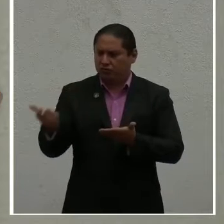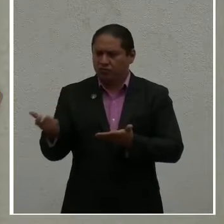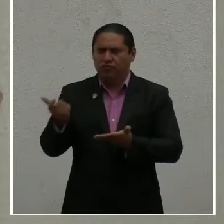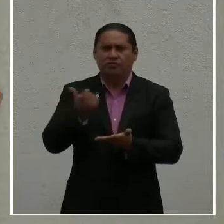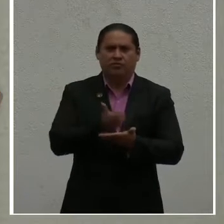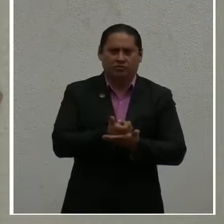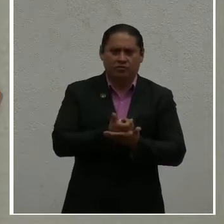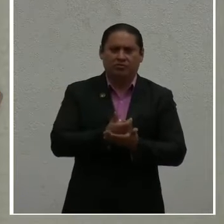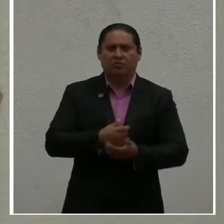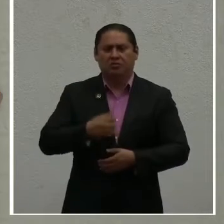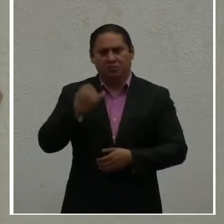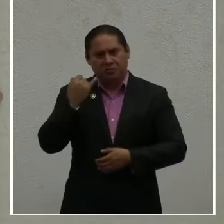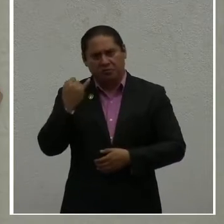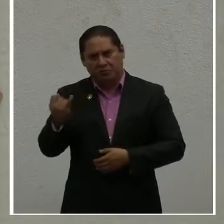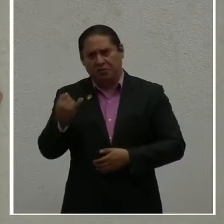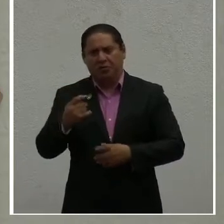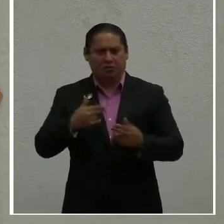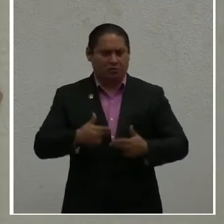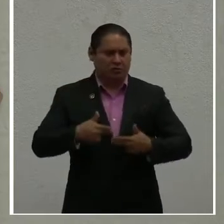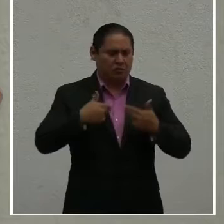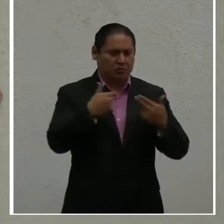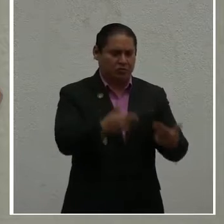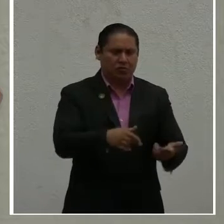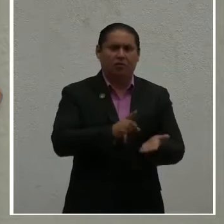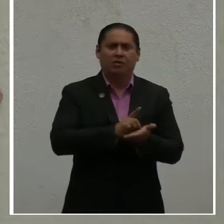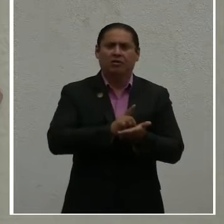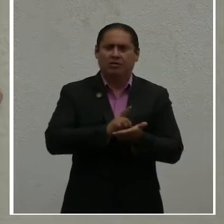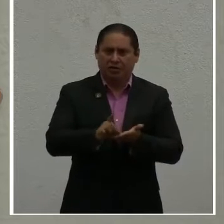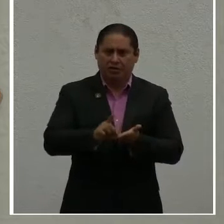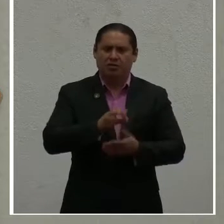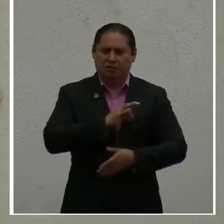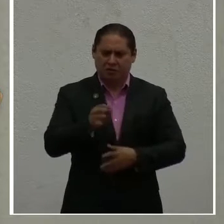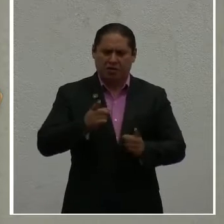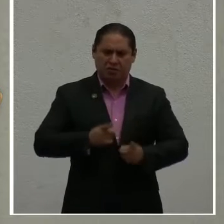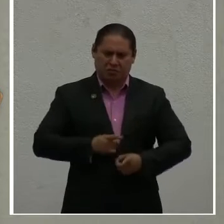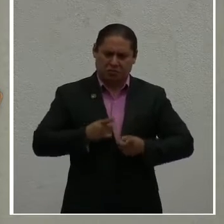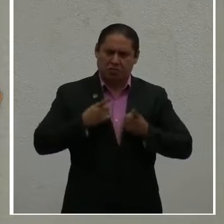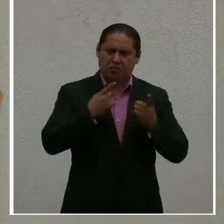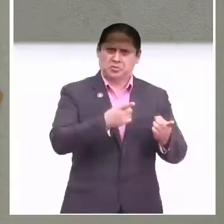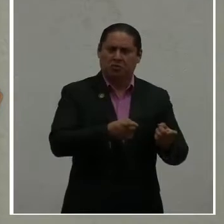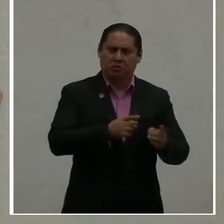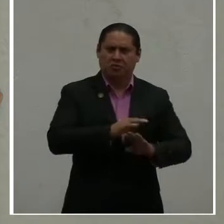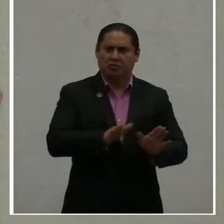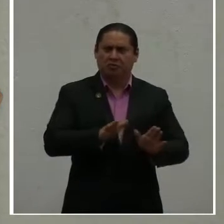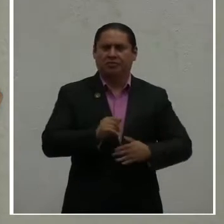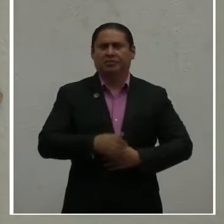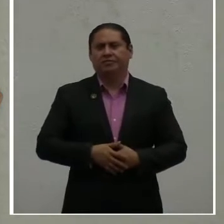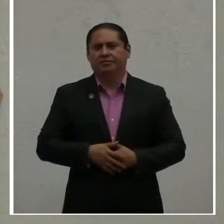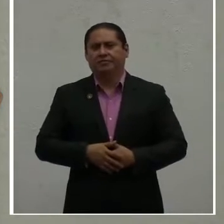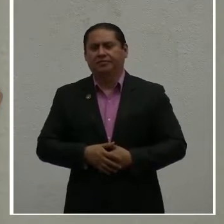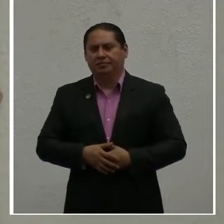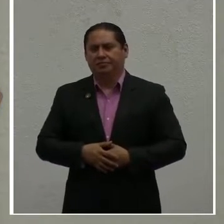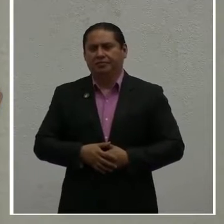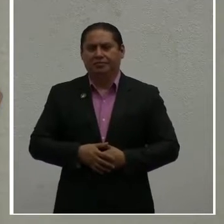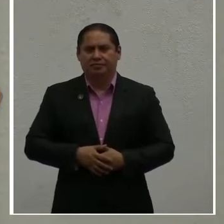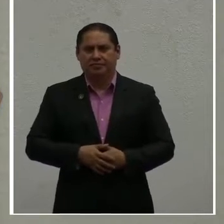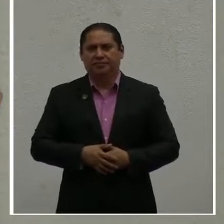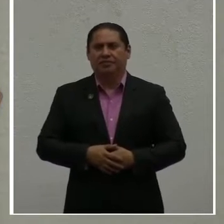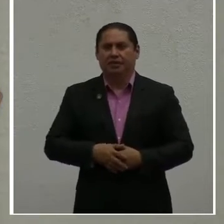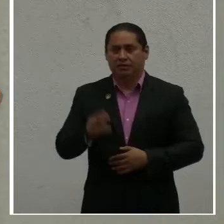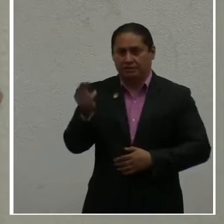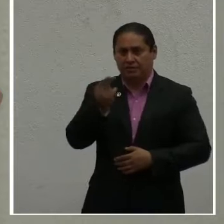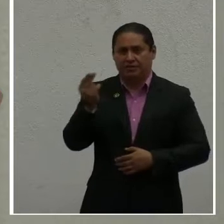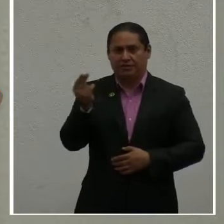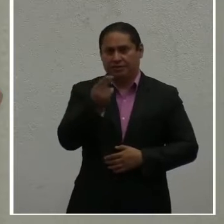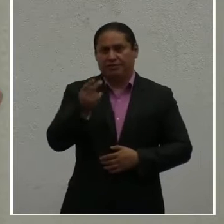sus ascendientes tiene derechos a los donativos exentos. Por lo tanto, es necesario